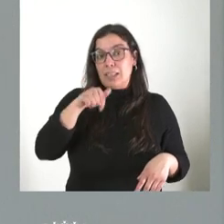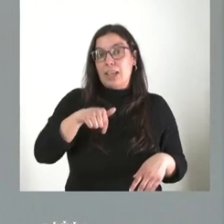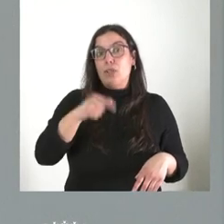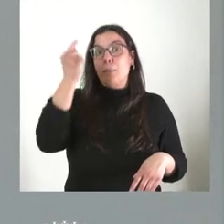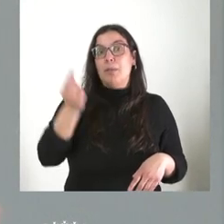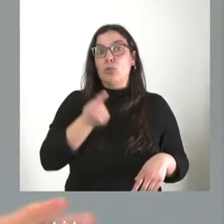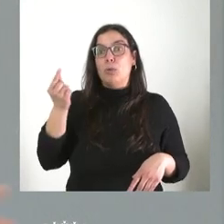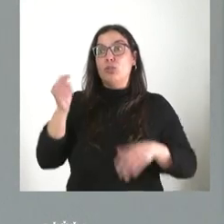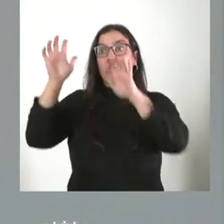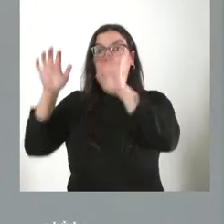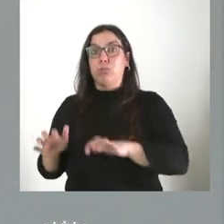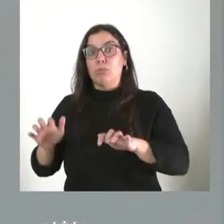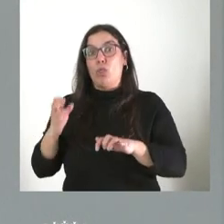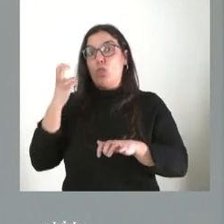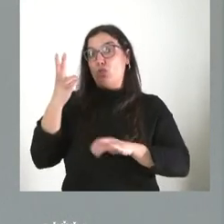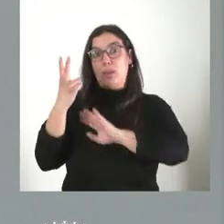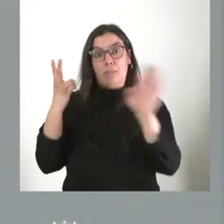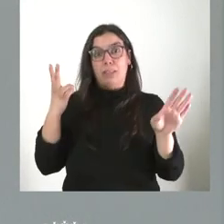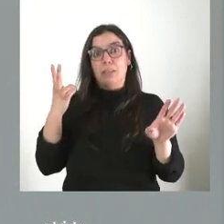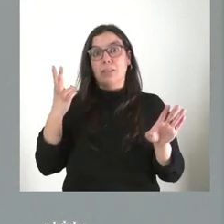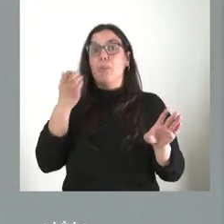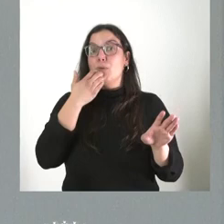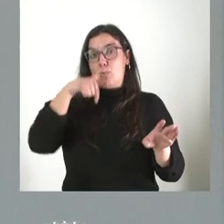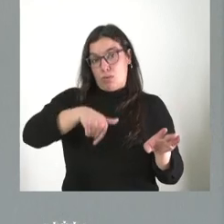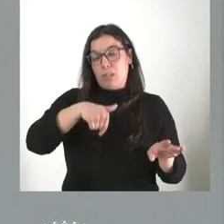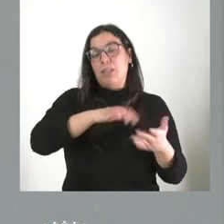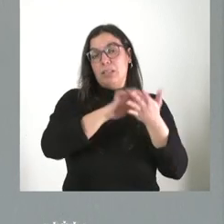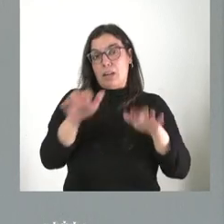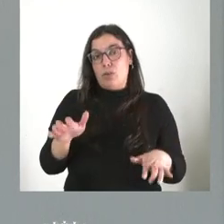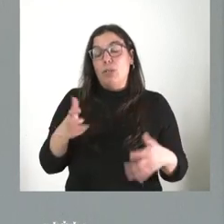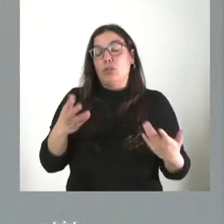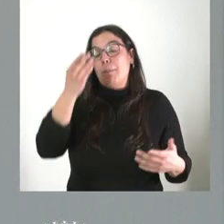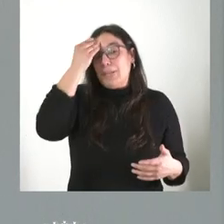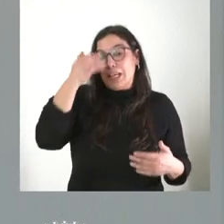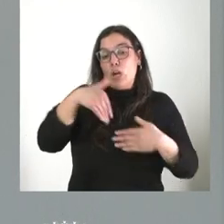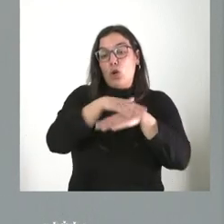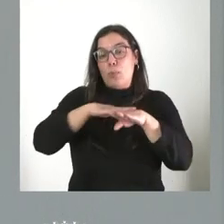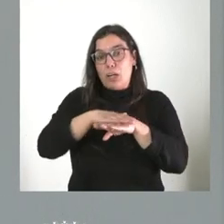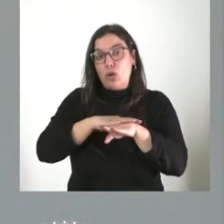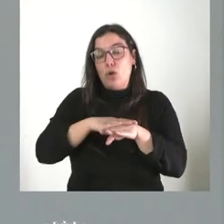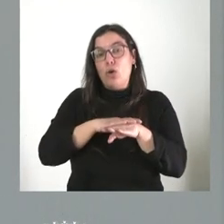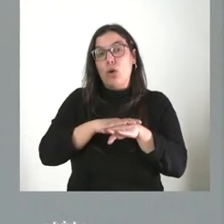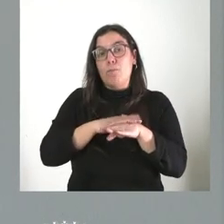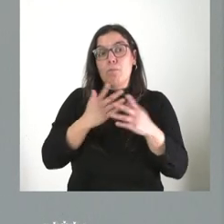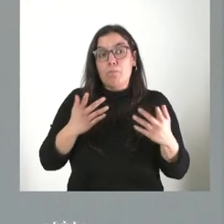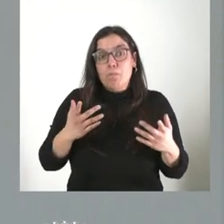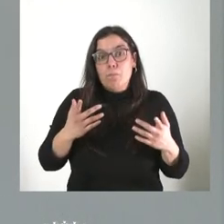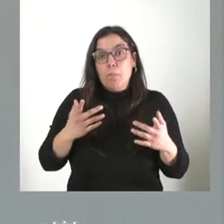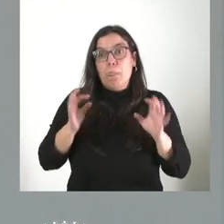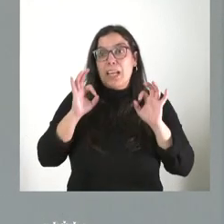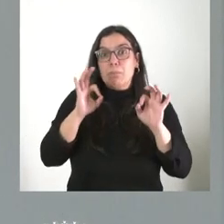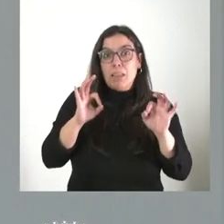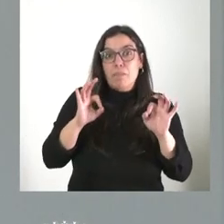y entre ellas está Castilla y león no creemos pensar que el gobierno de Castilla y león tenga algo concreto y específico